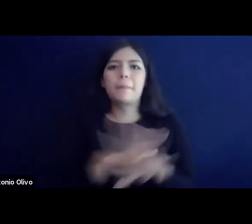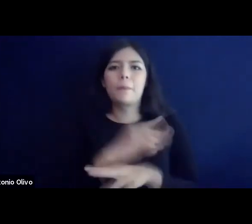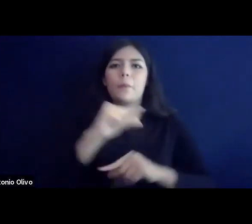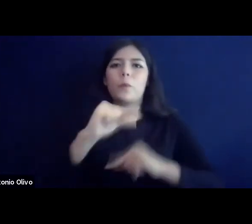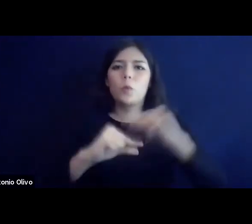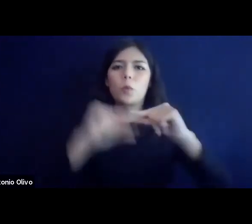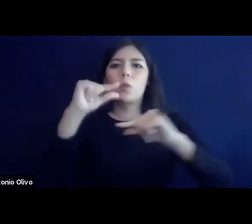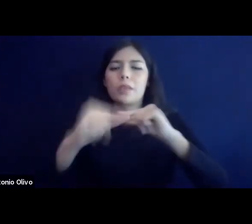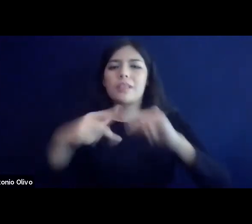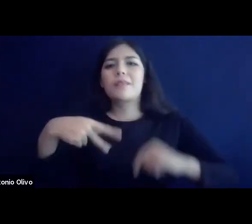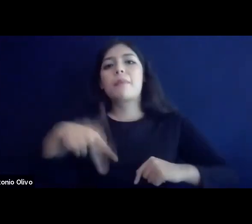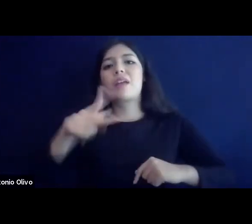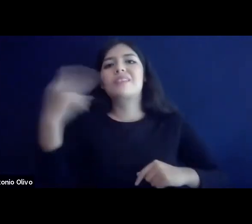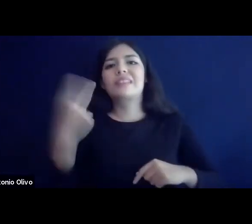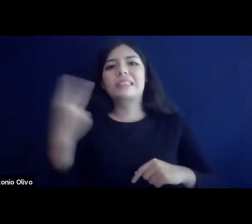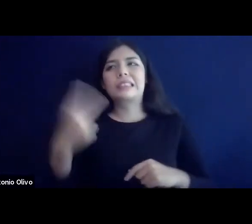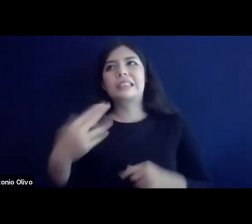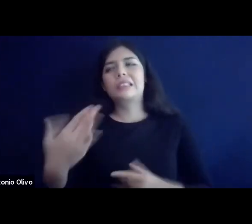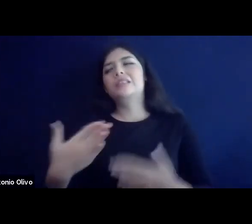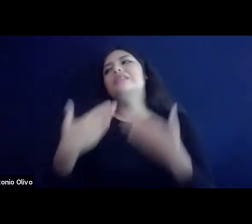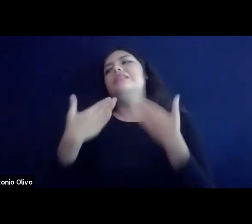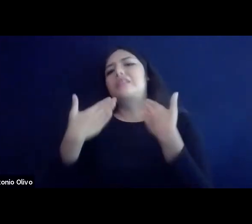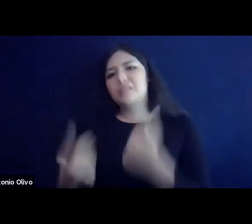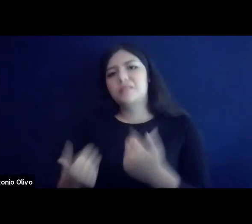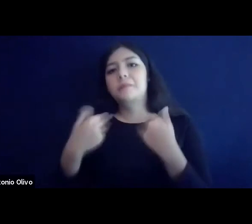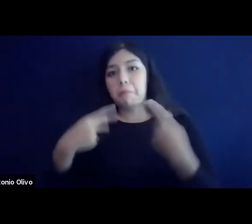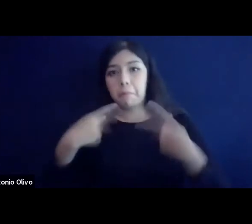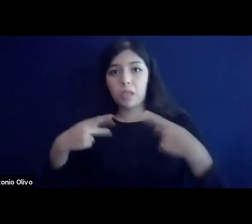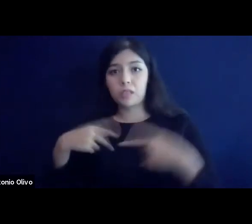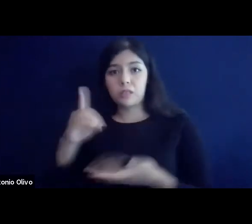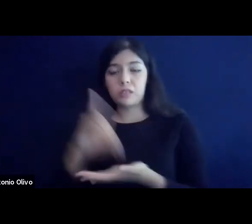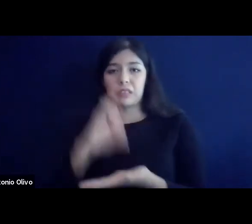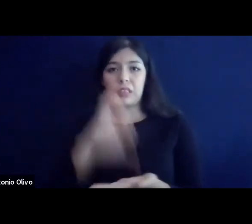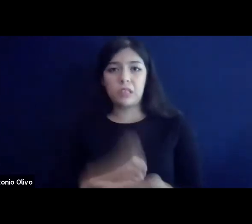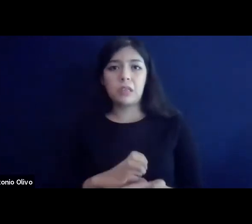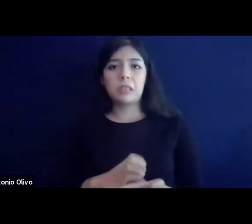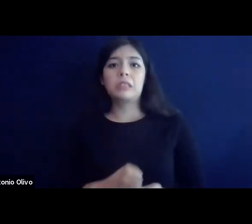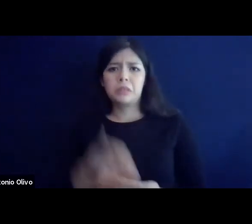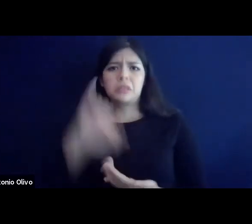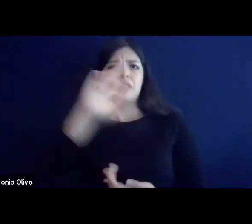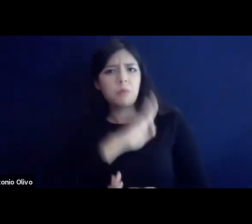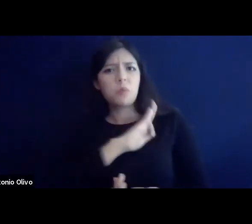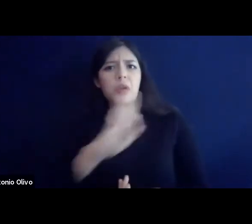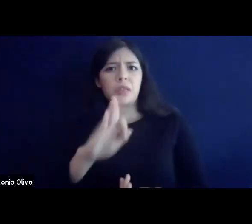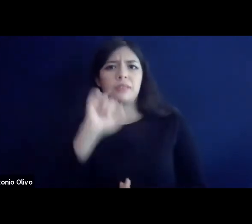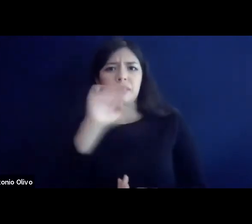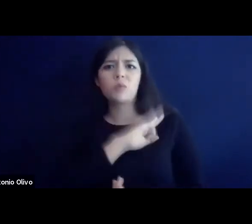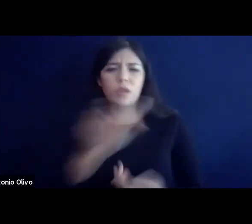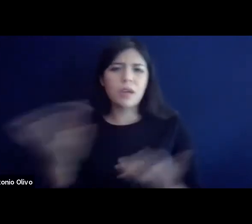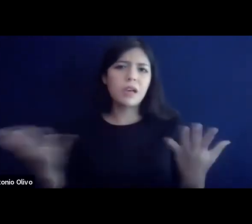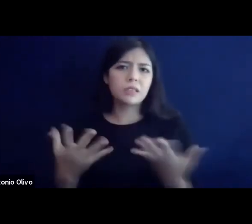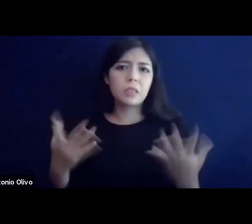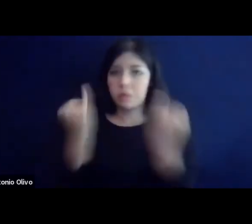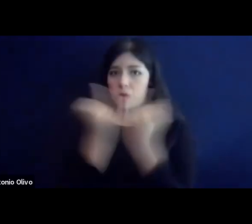que ser muy conscientes que las personas con discapacidad desde nuestra casa tenemos mucho que ofrecer. Así como Tere da